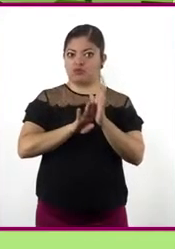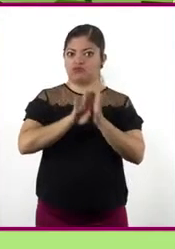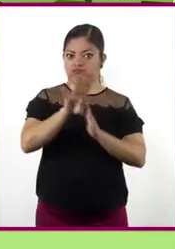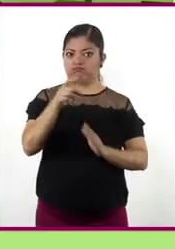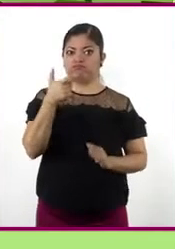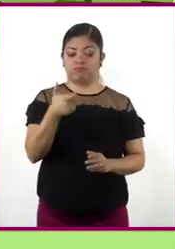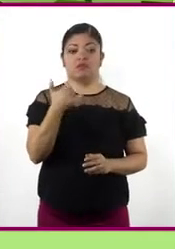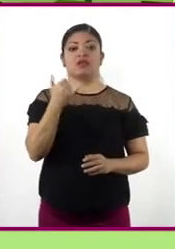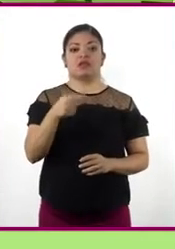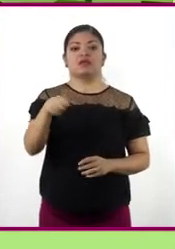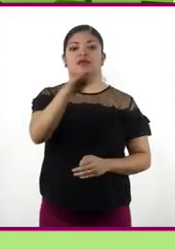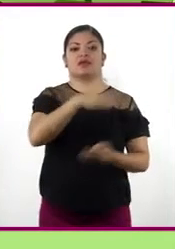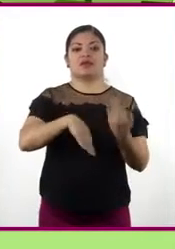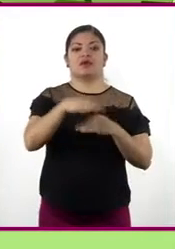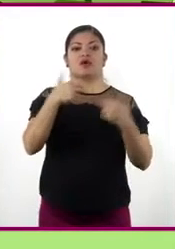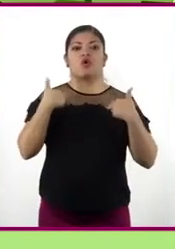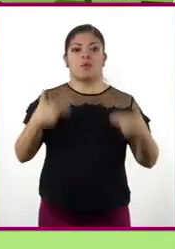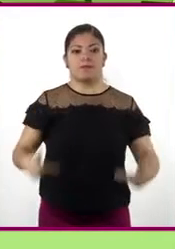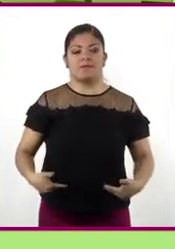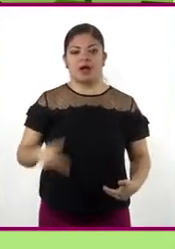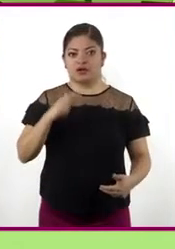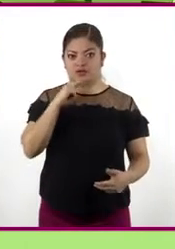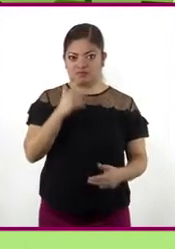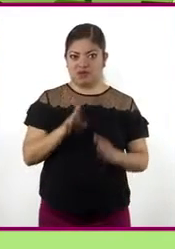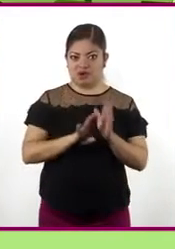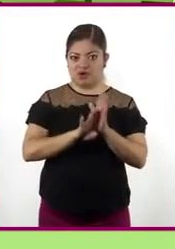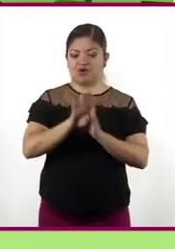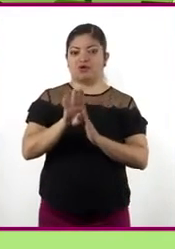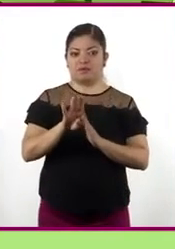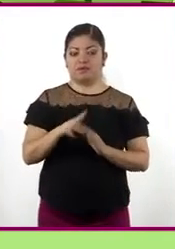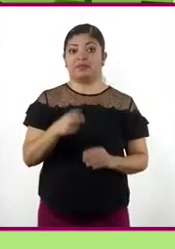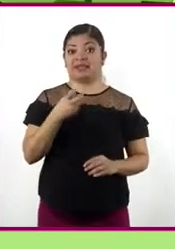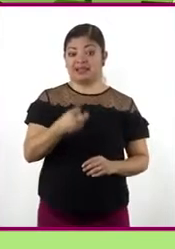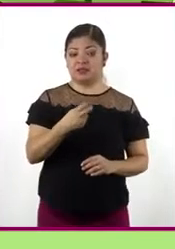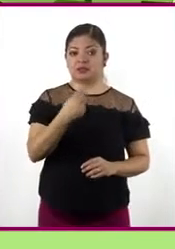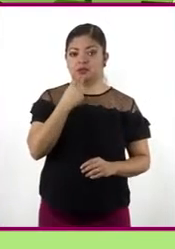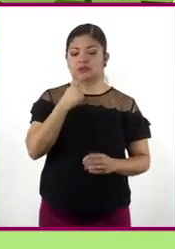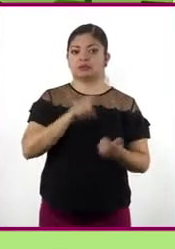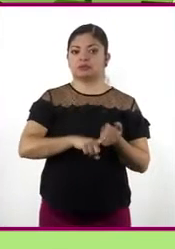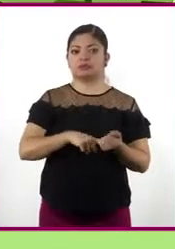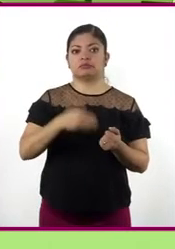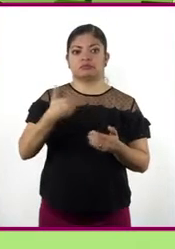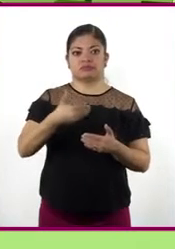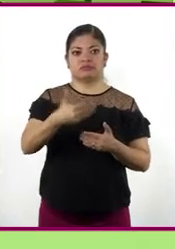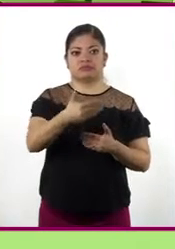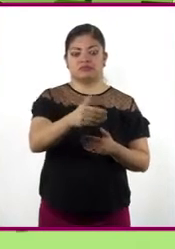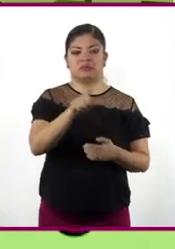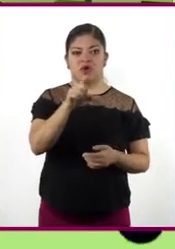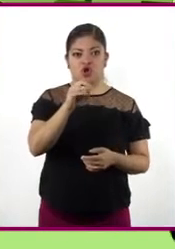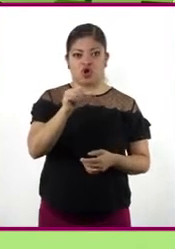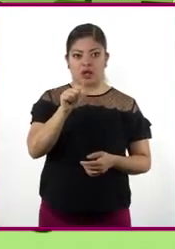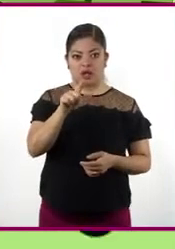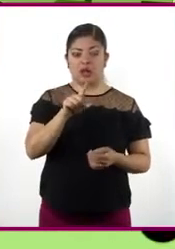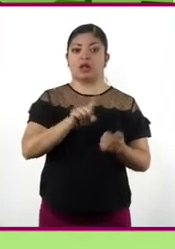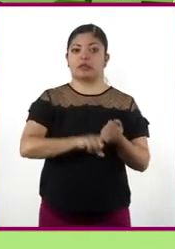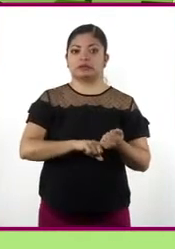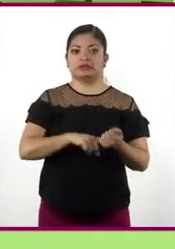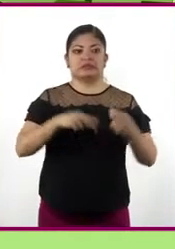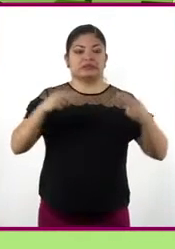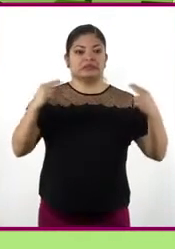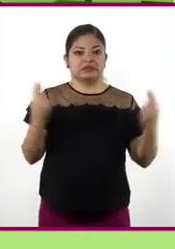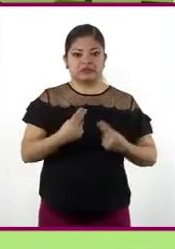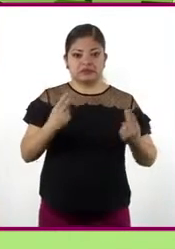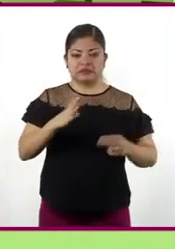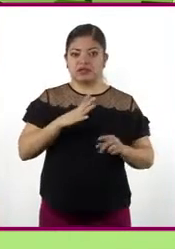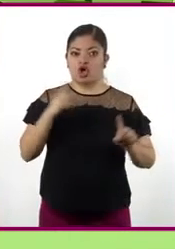y el bienestar social dentro del ámbito local. Esto en el entendido de que las administraciones locales eran factores determinantes para lograr